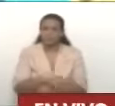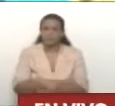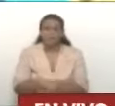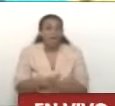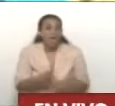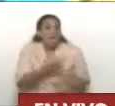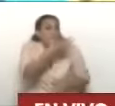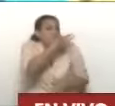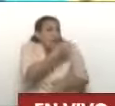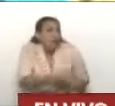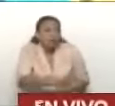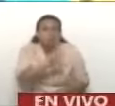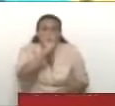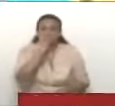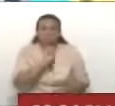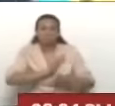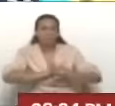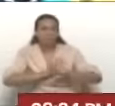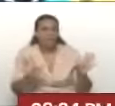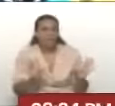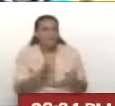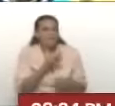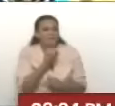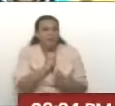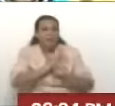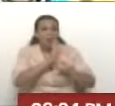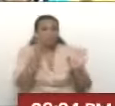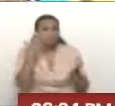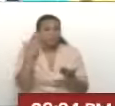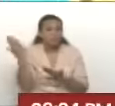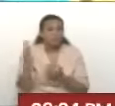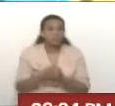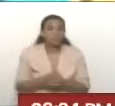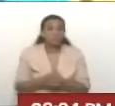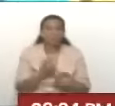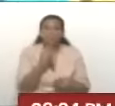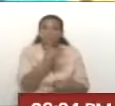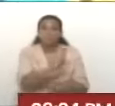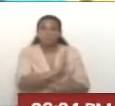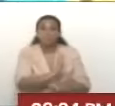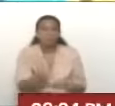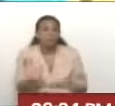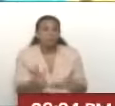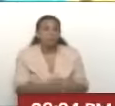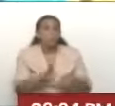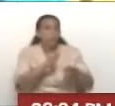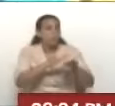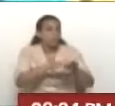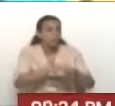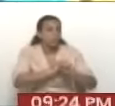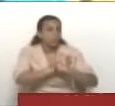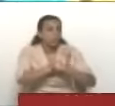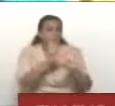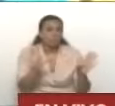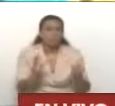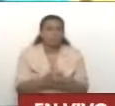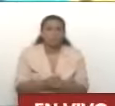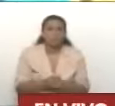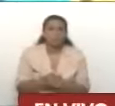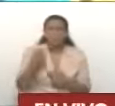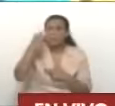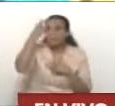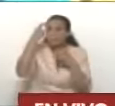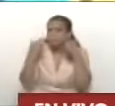Sencillo como ese. Se lo digo con Bolívar. Se lo digo con Zamora. Se lo digo con